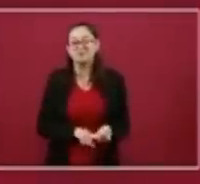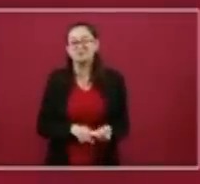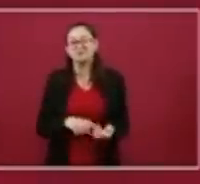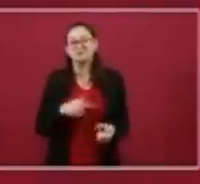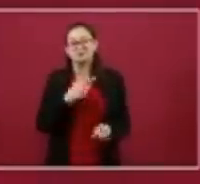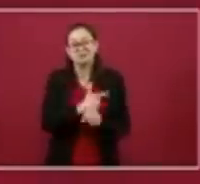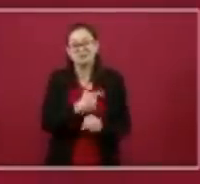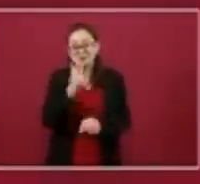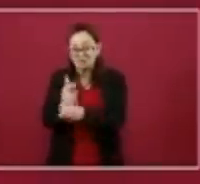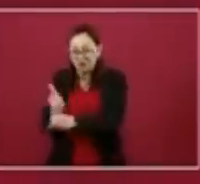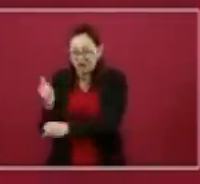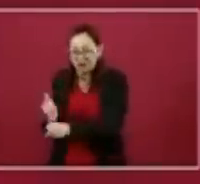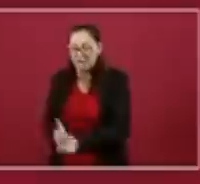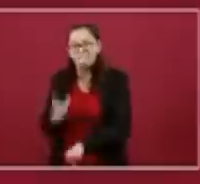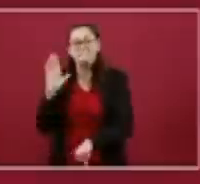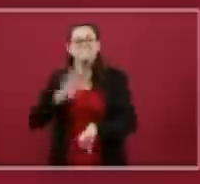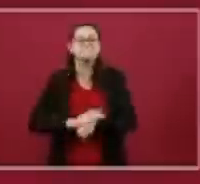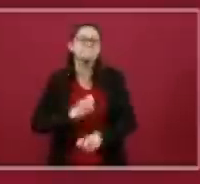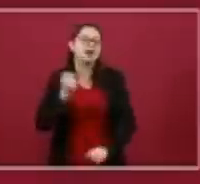otros carros,